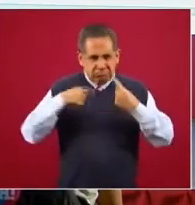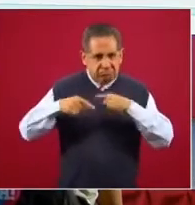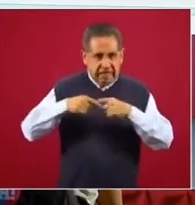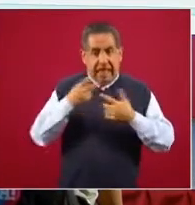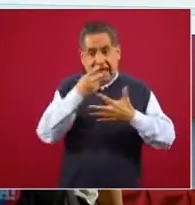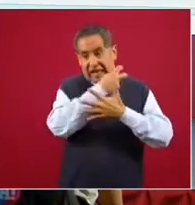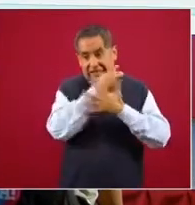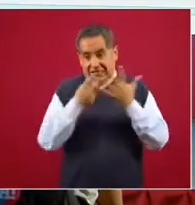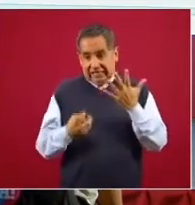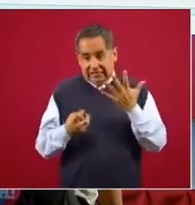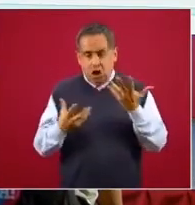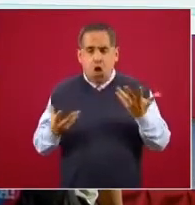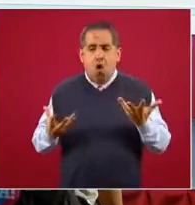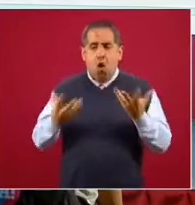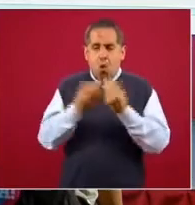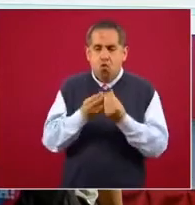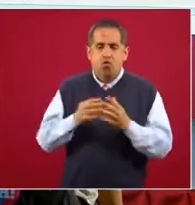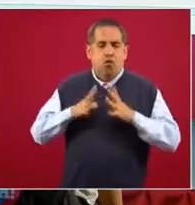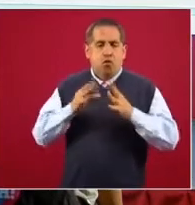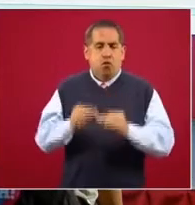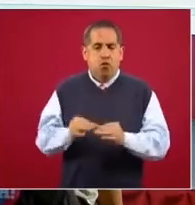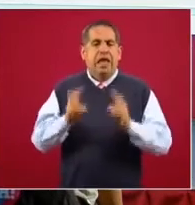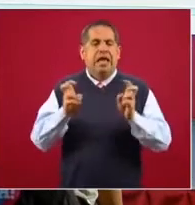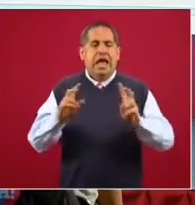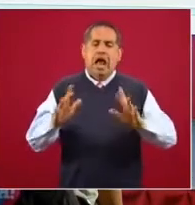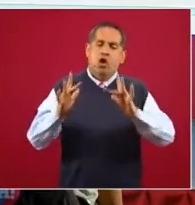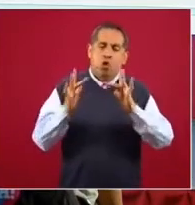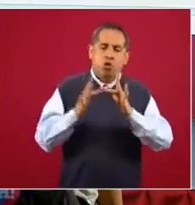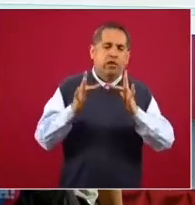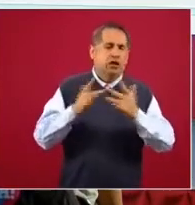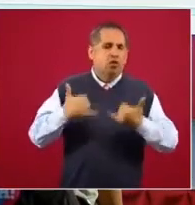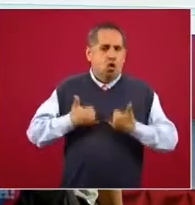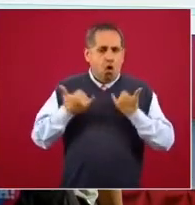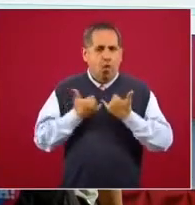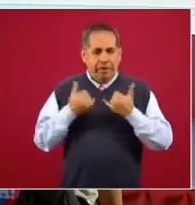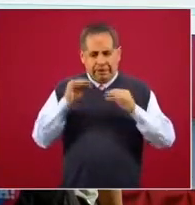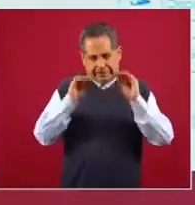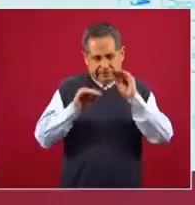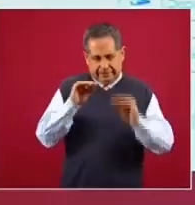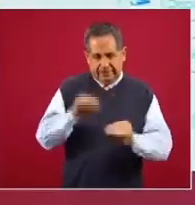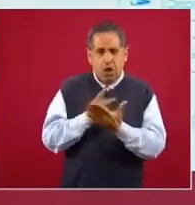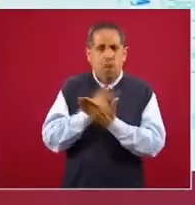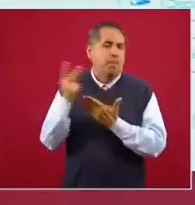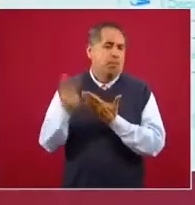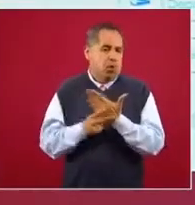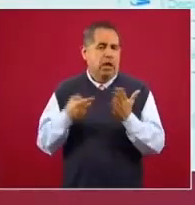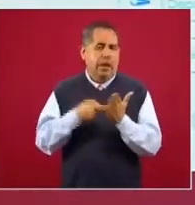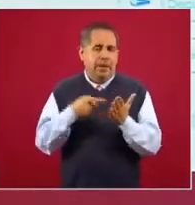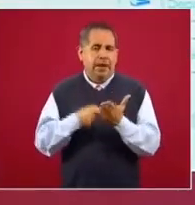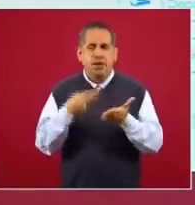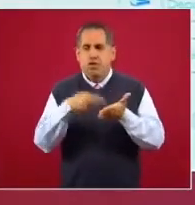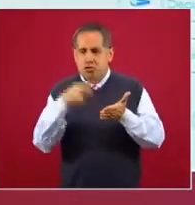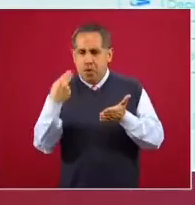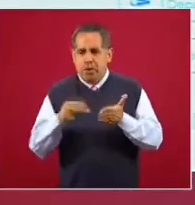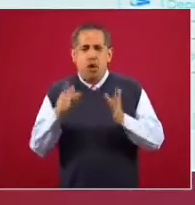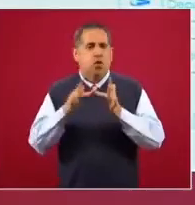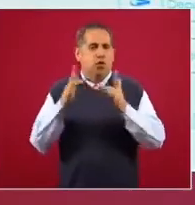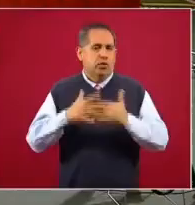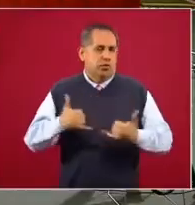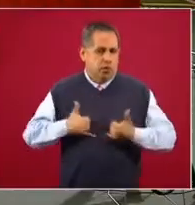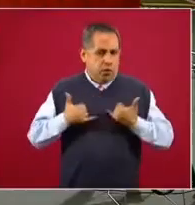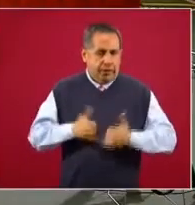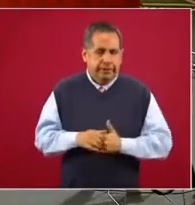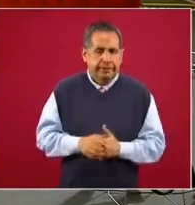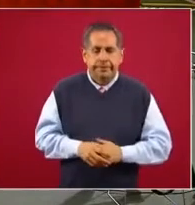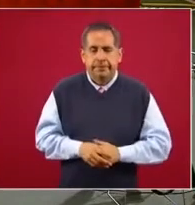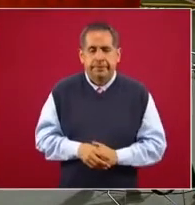son las instituciones con las que estamos trabajando de manera coordinada para poder sacar adelante este programa. Y ahora, la siguiente,